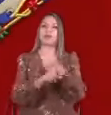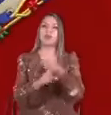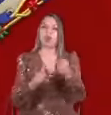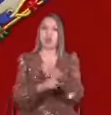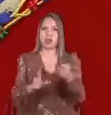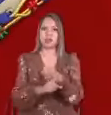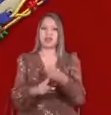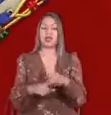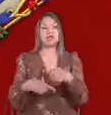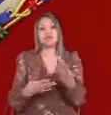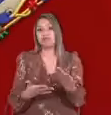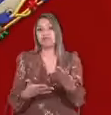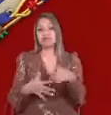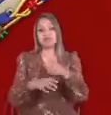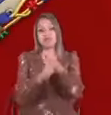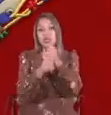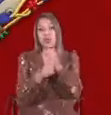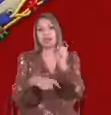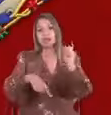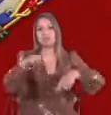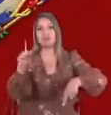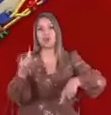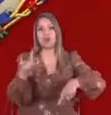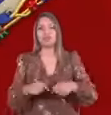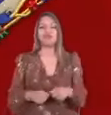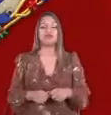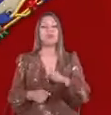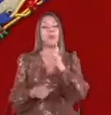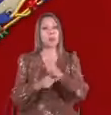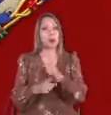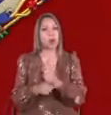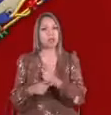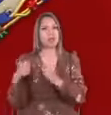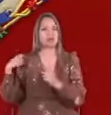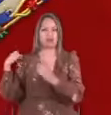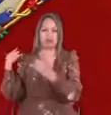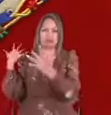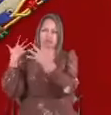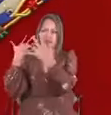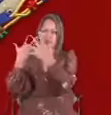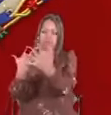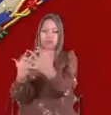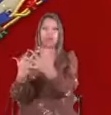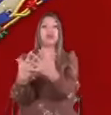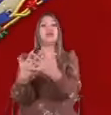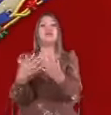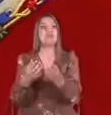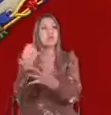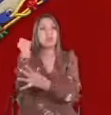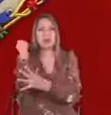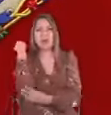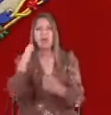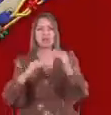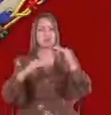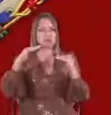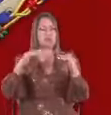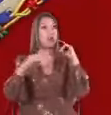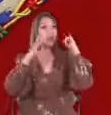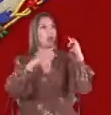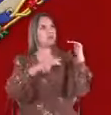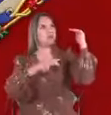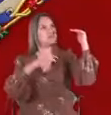nuestra seguridad humana. Es así que mientras en los últimos años aumentó la pobreza y la desigualdad, Ecuador pasó de